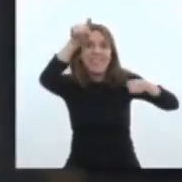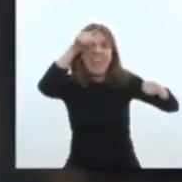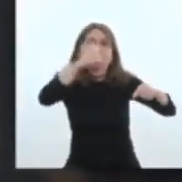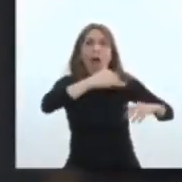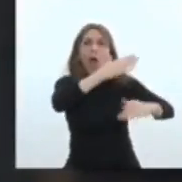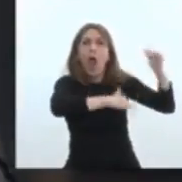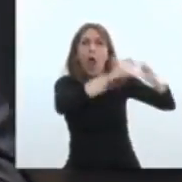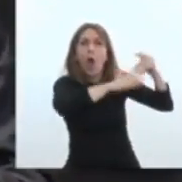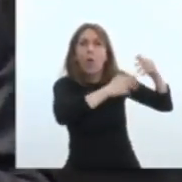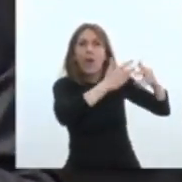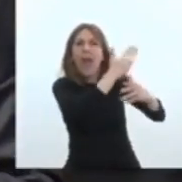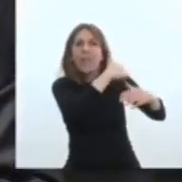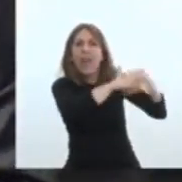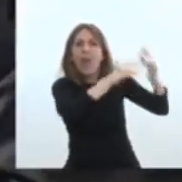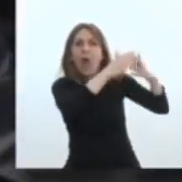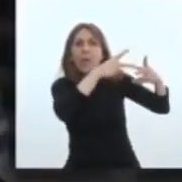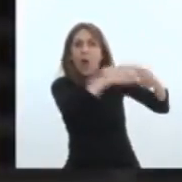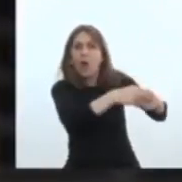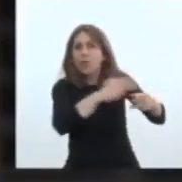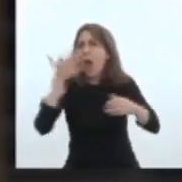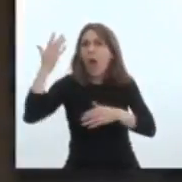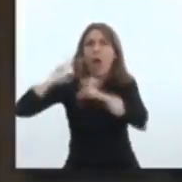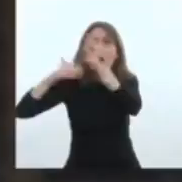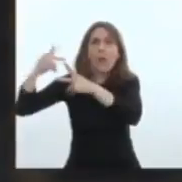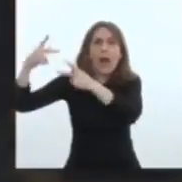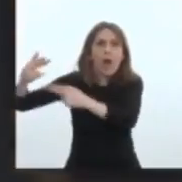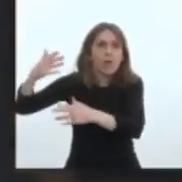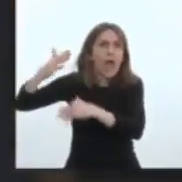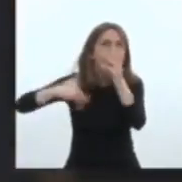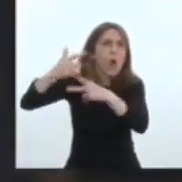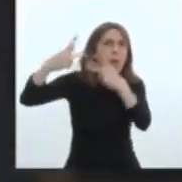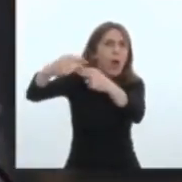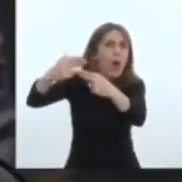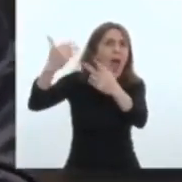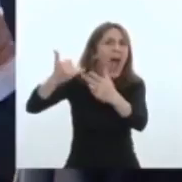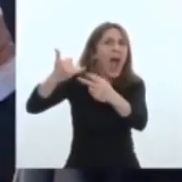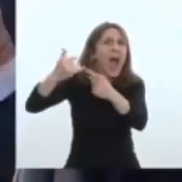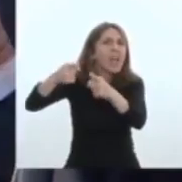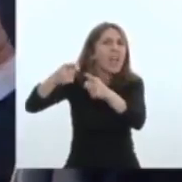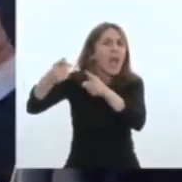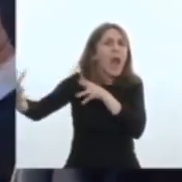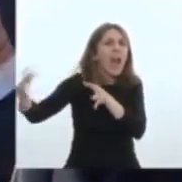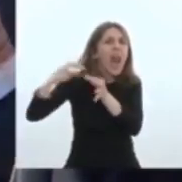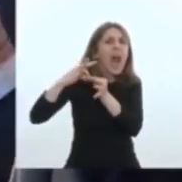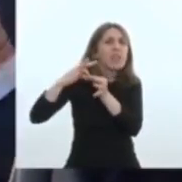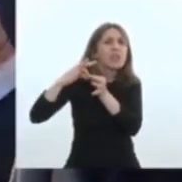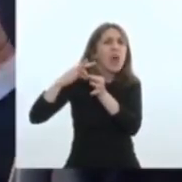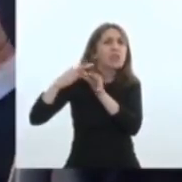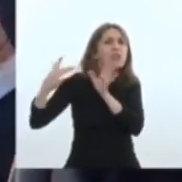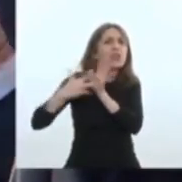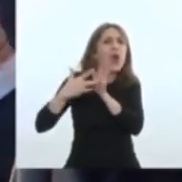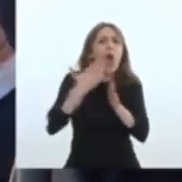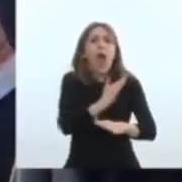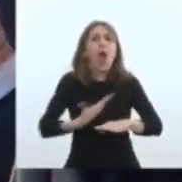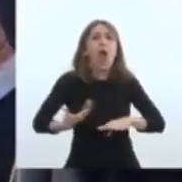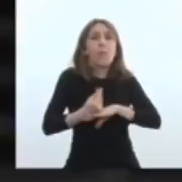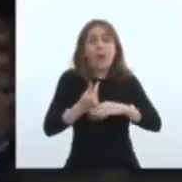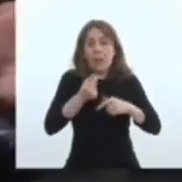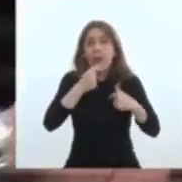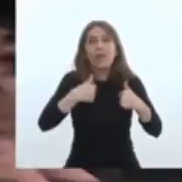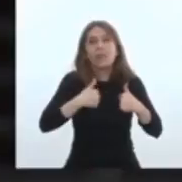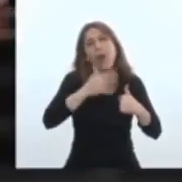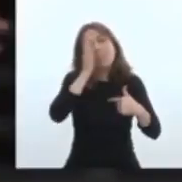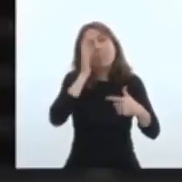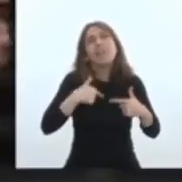inconclusa hay también una lógica que subyace en quién gobierna yo no estoy en paz sabiendo que hay